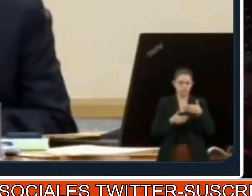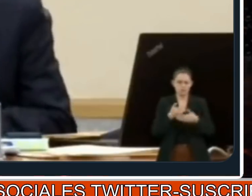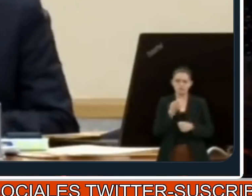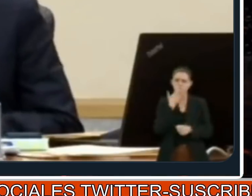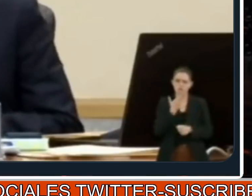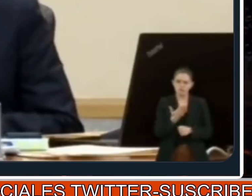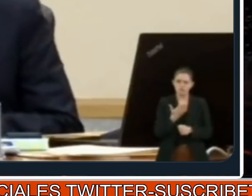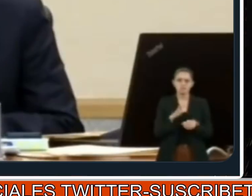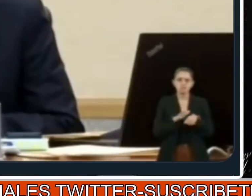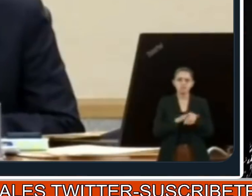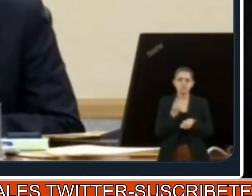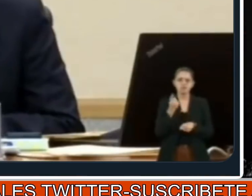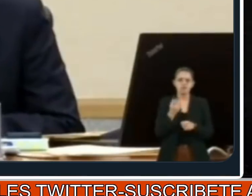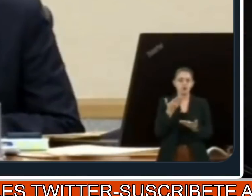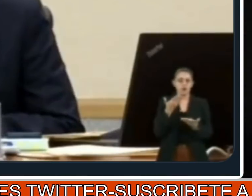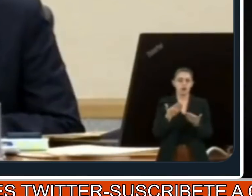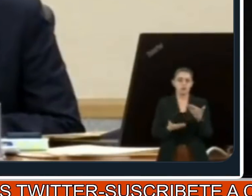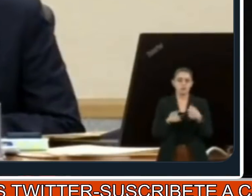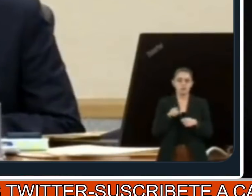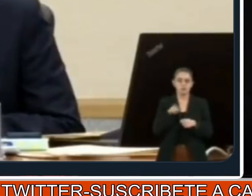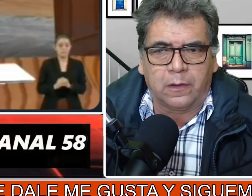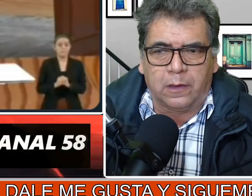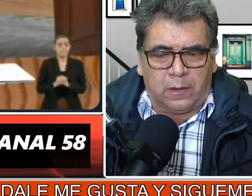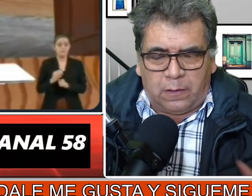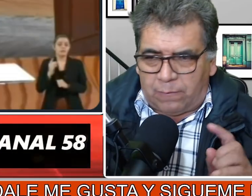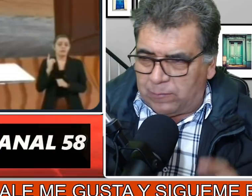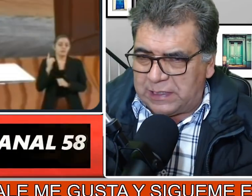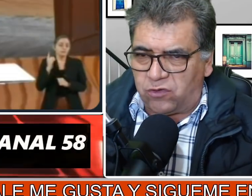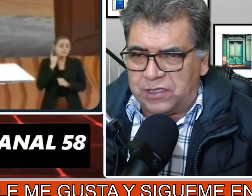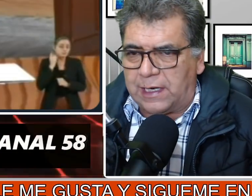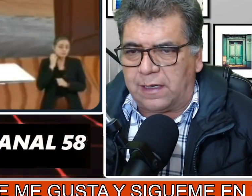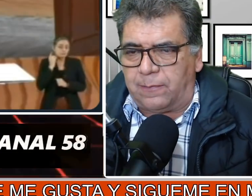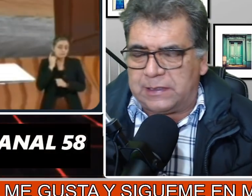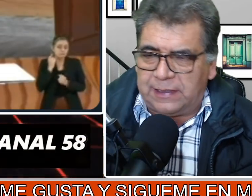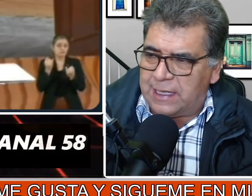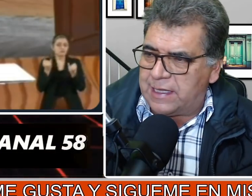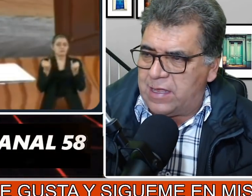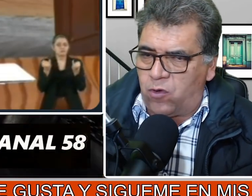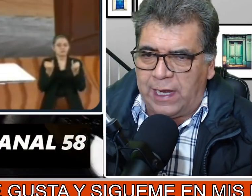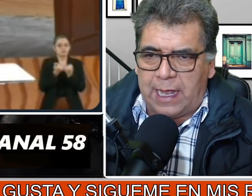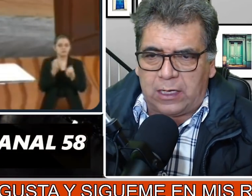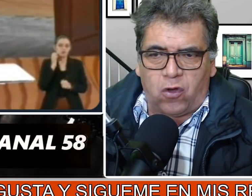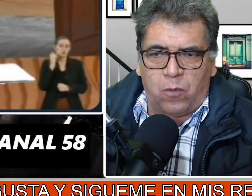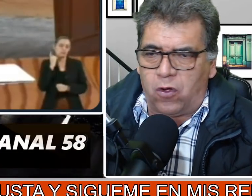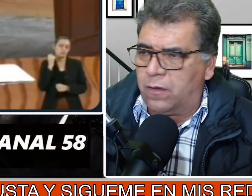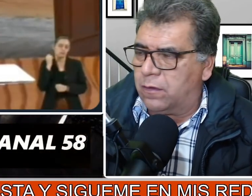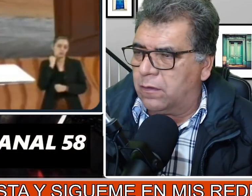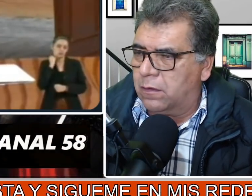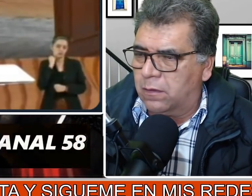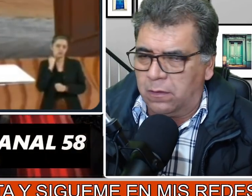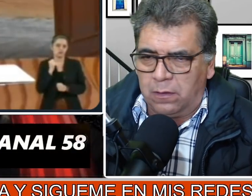poderosa alianza entre la ciudadanía. Vamos a escuchar al representante de Morena cómo